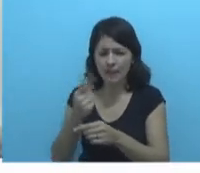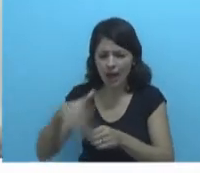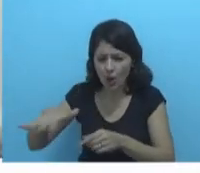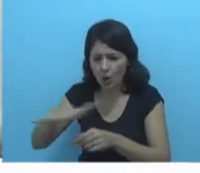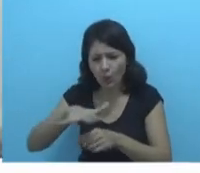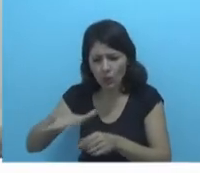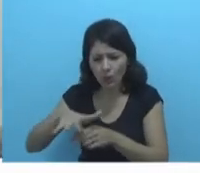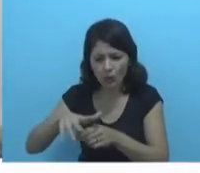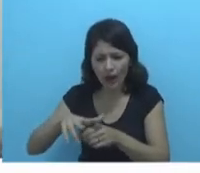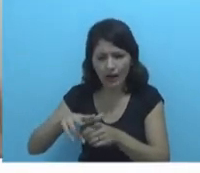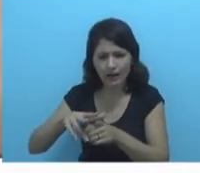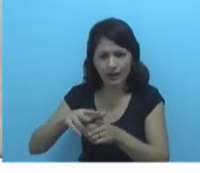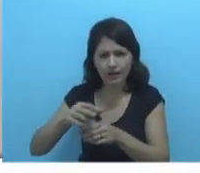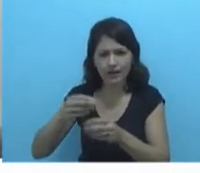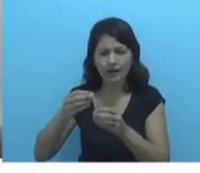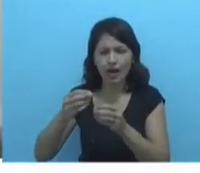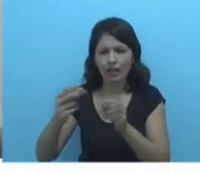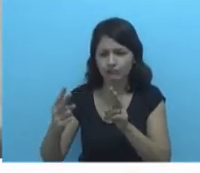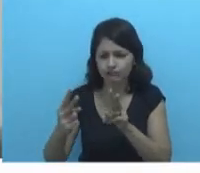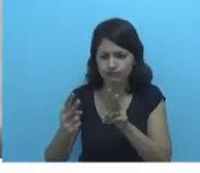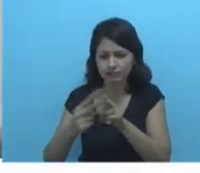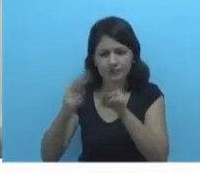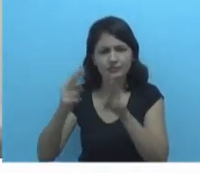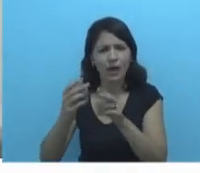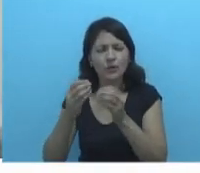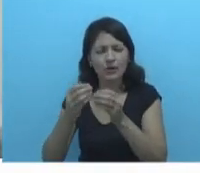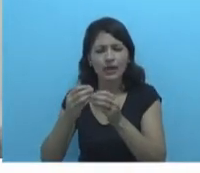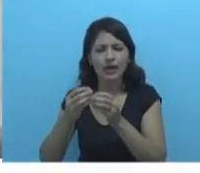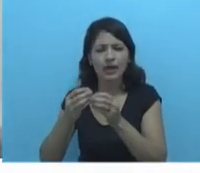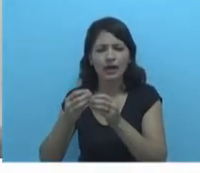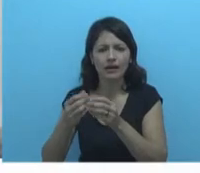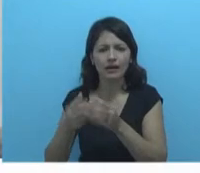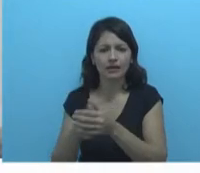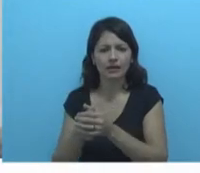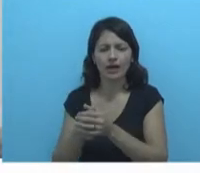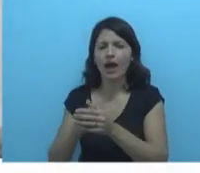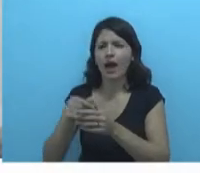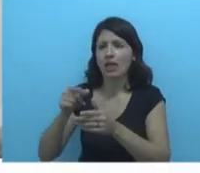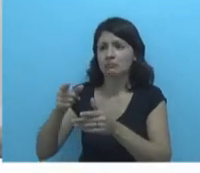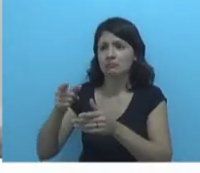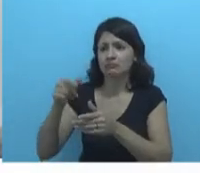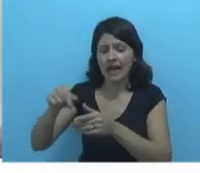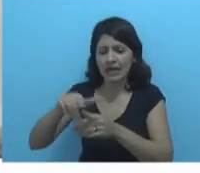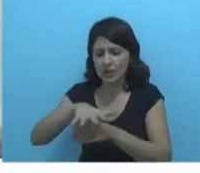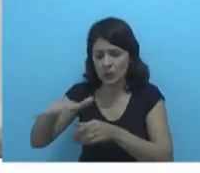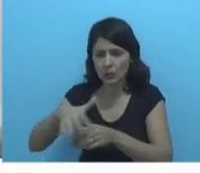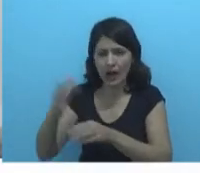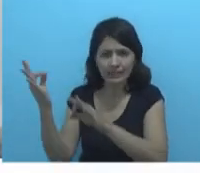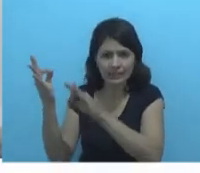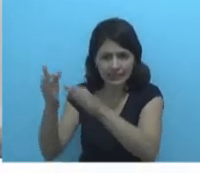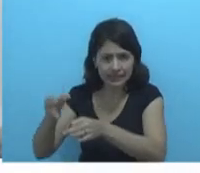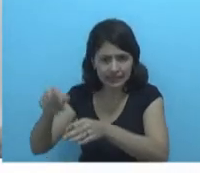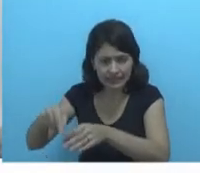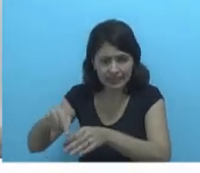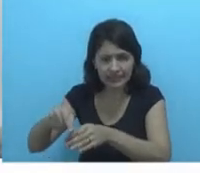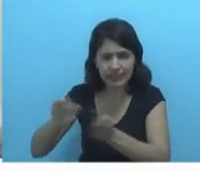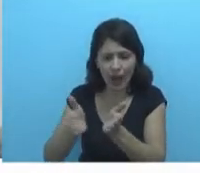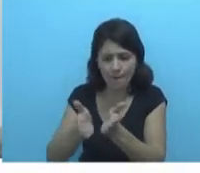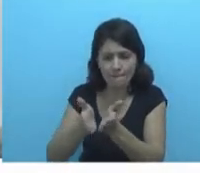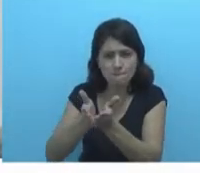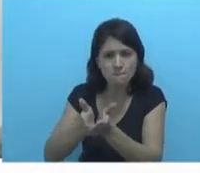de acceder a la tripulación de buques extranjeros. Y estamos hablando